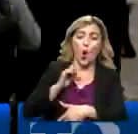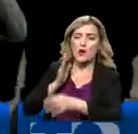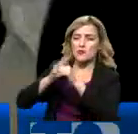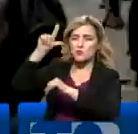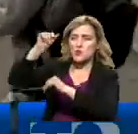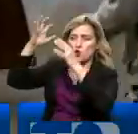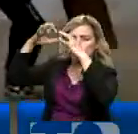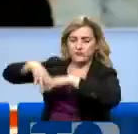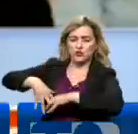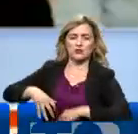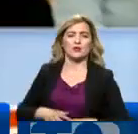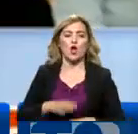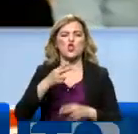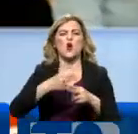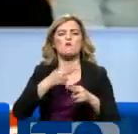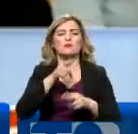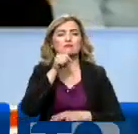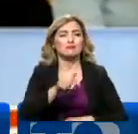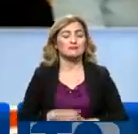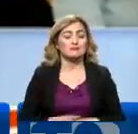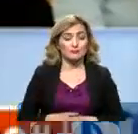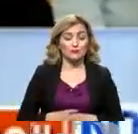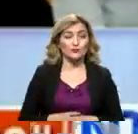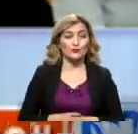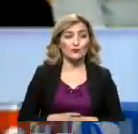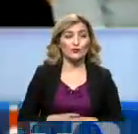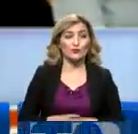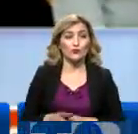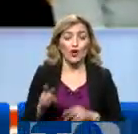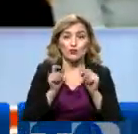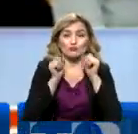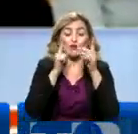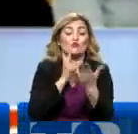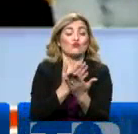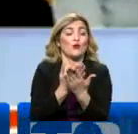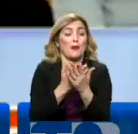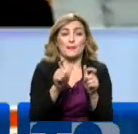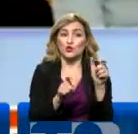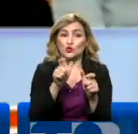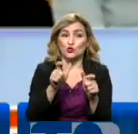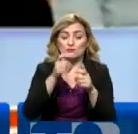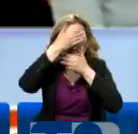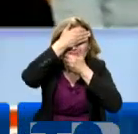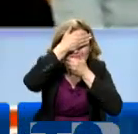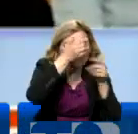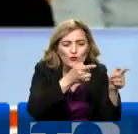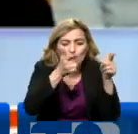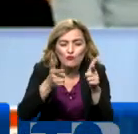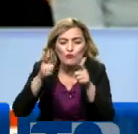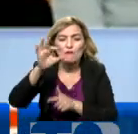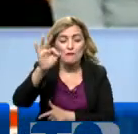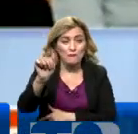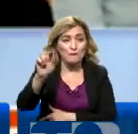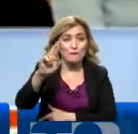son los responsables. No se asombre usted, y estamos teniendo ya las pruebas, de que hay gente de las FARC inmersas, porque